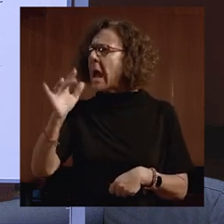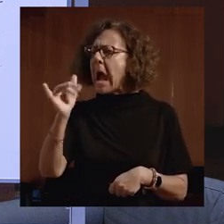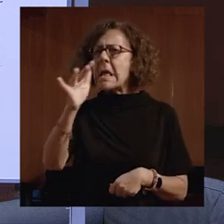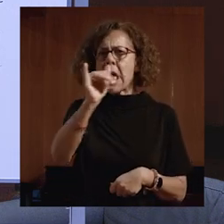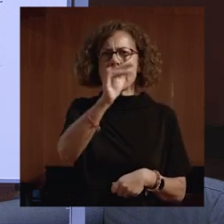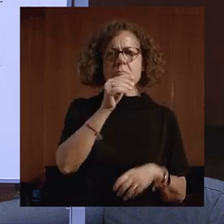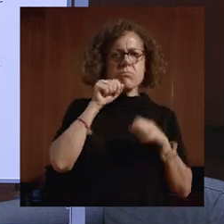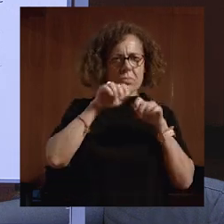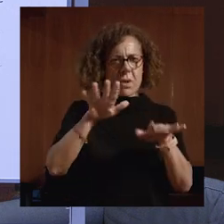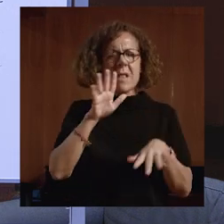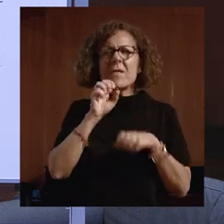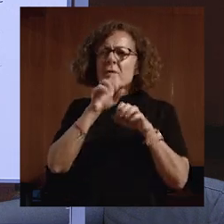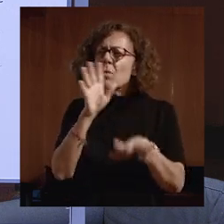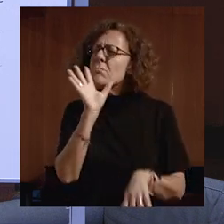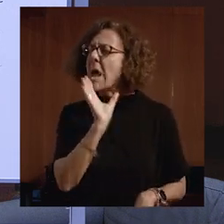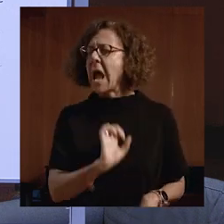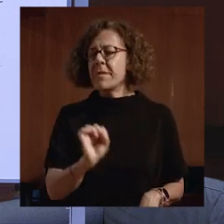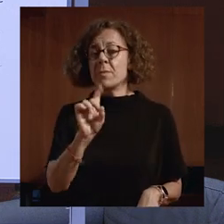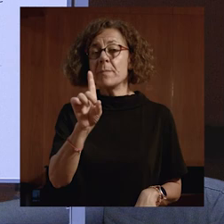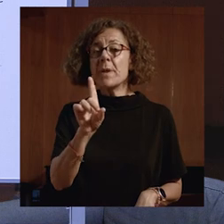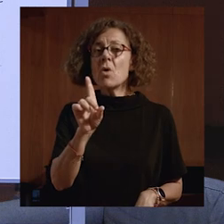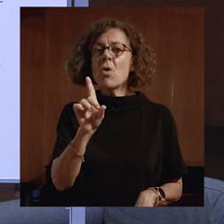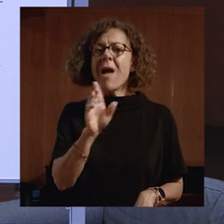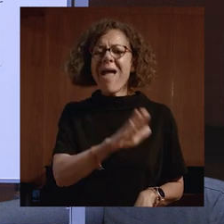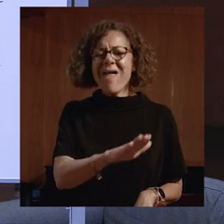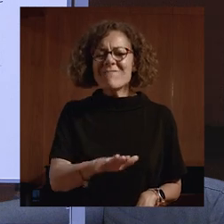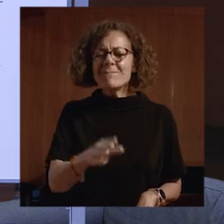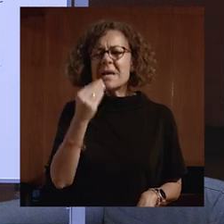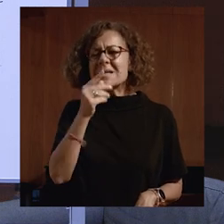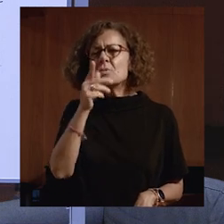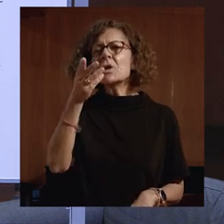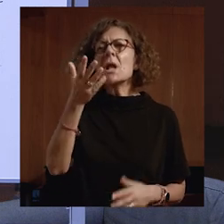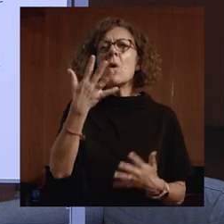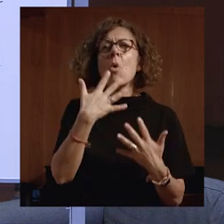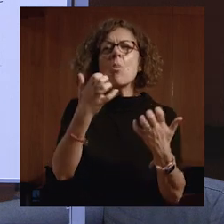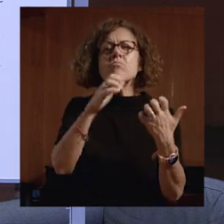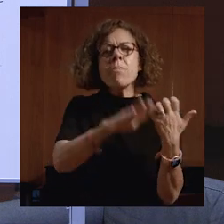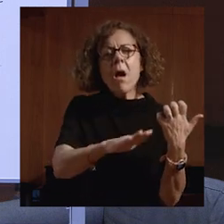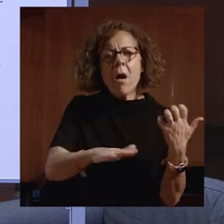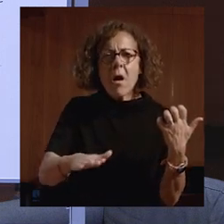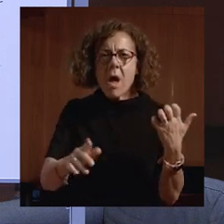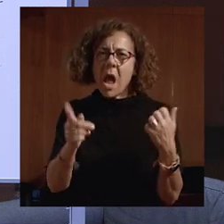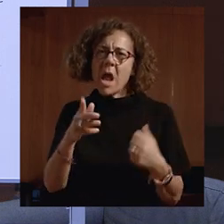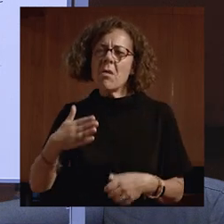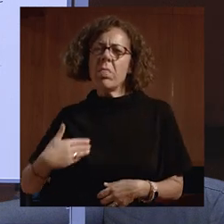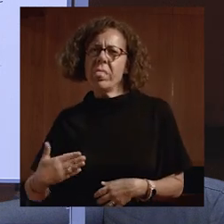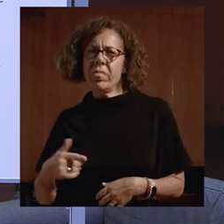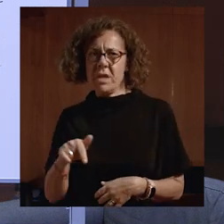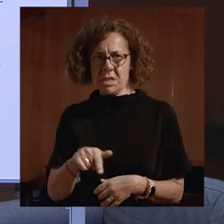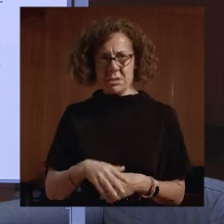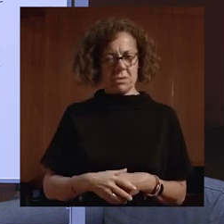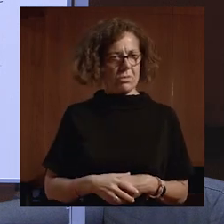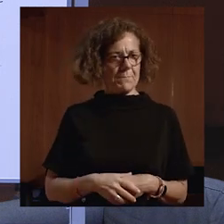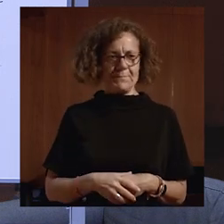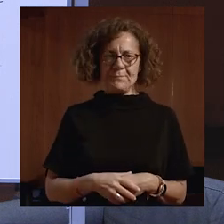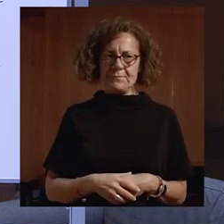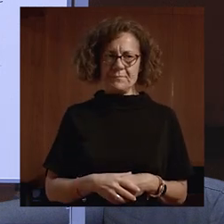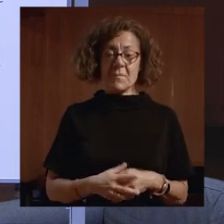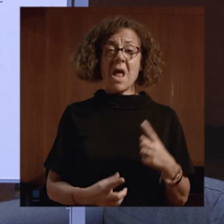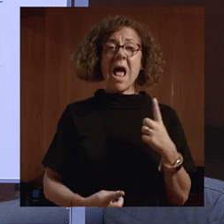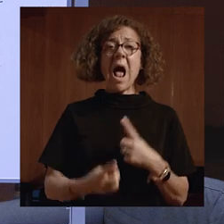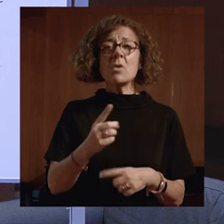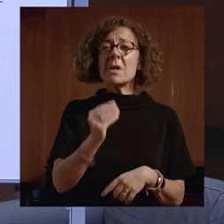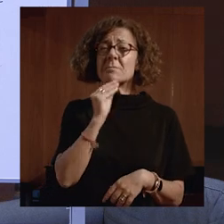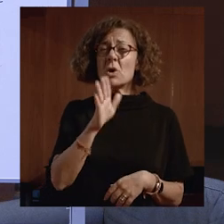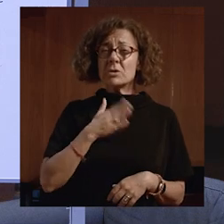es maravillosa, pero ojo, no infantilicemos al público y no banalicemos esto. Algunas de las